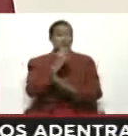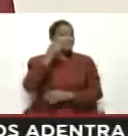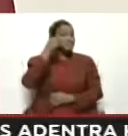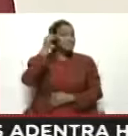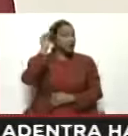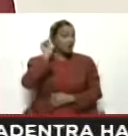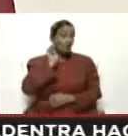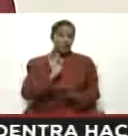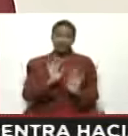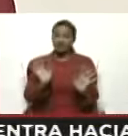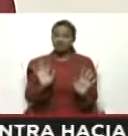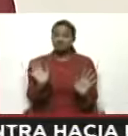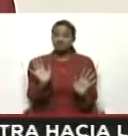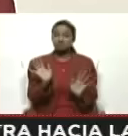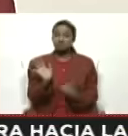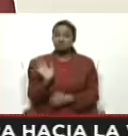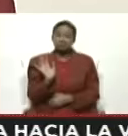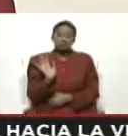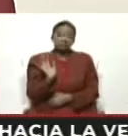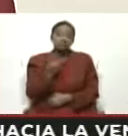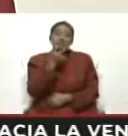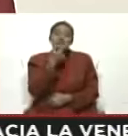Dijeran por ahí, una vainita.